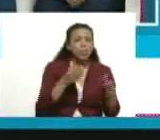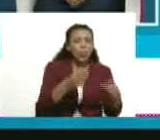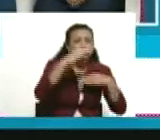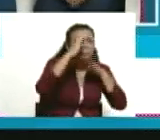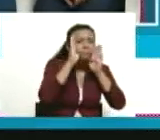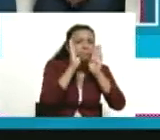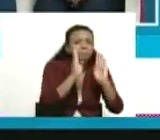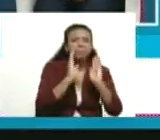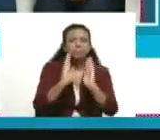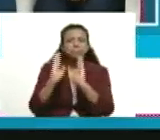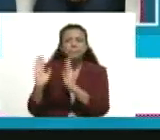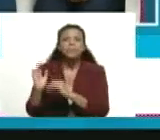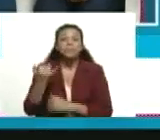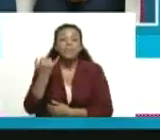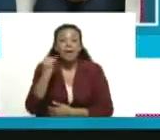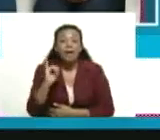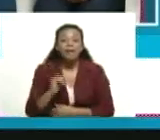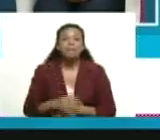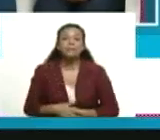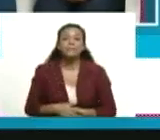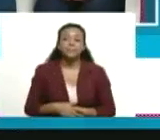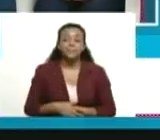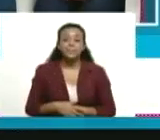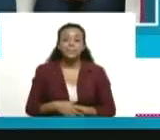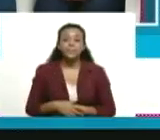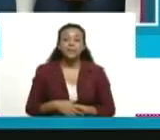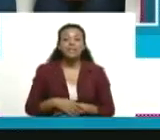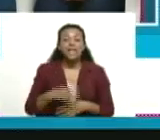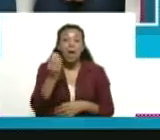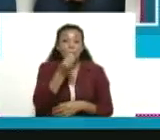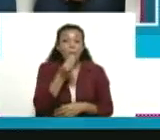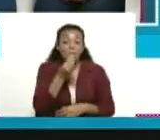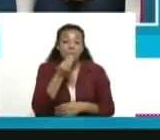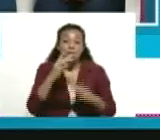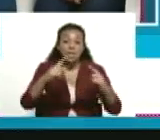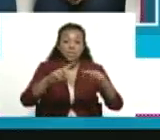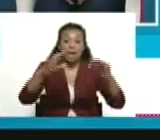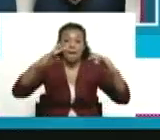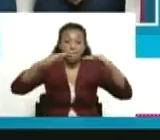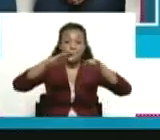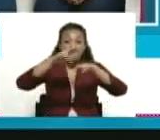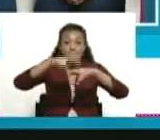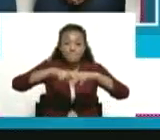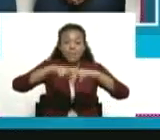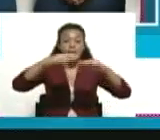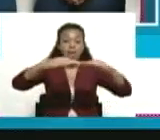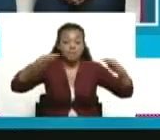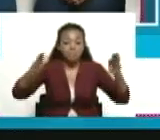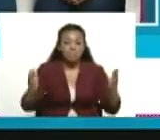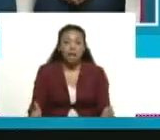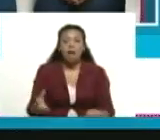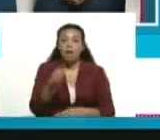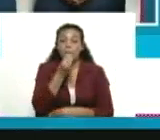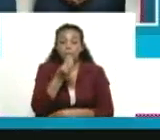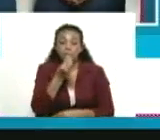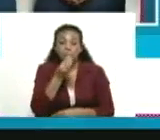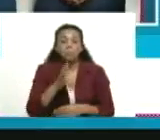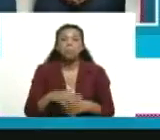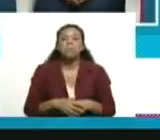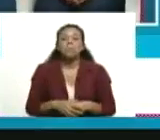dotados. Tienen también la parte de los comedores. Y todo está dotado. Nosotros atendemos